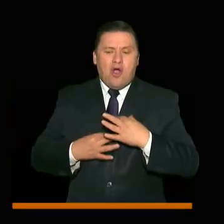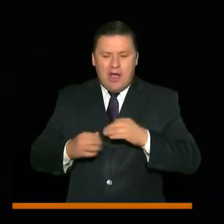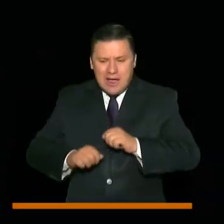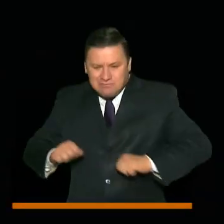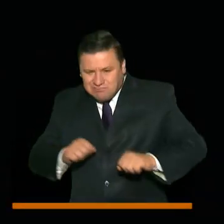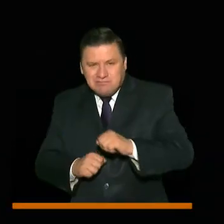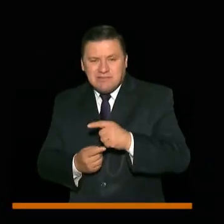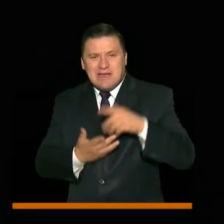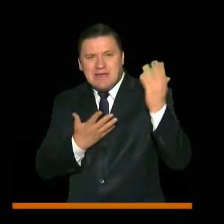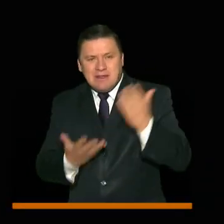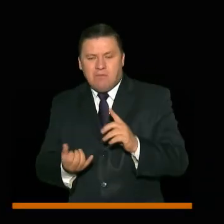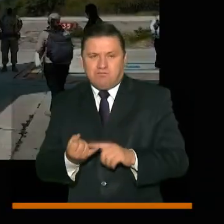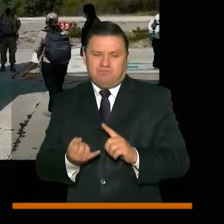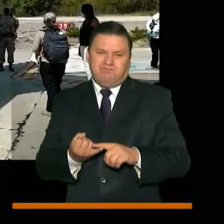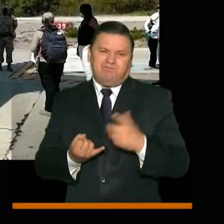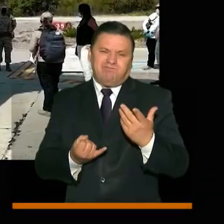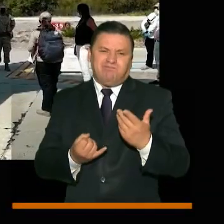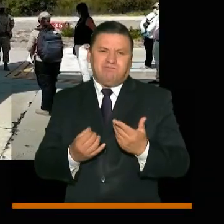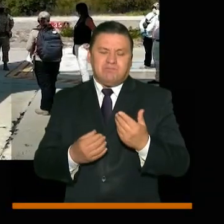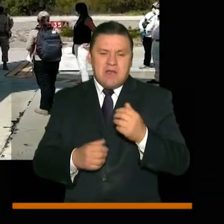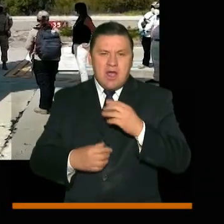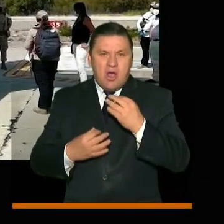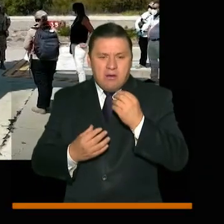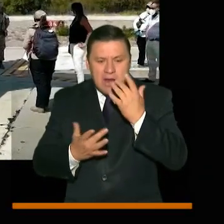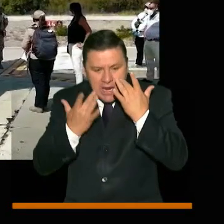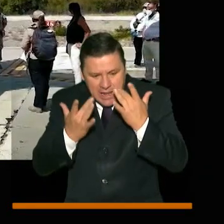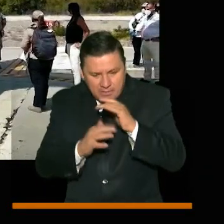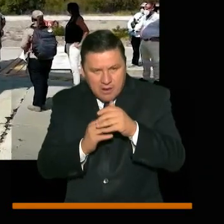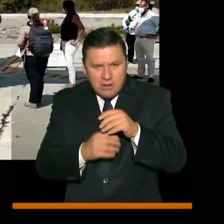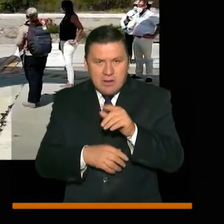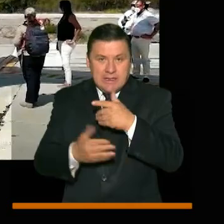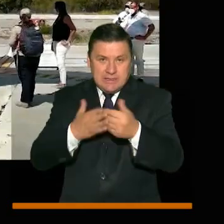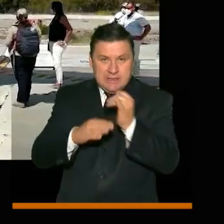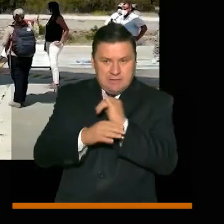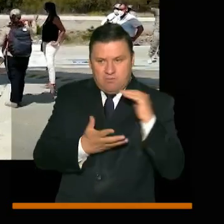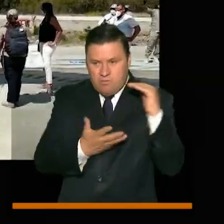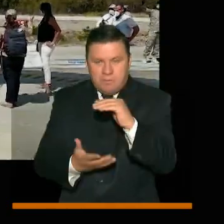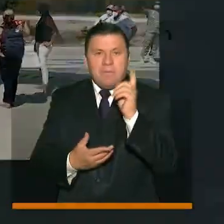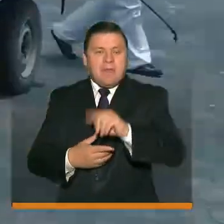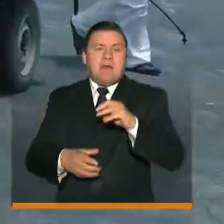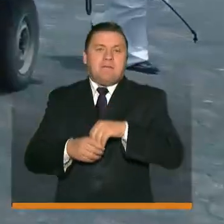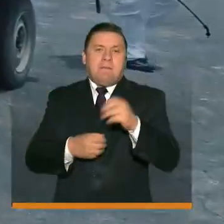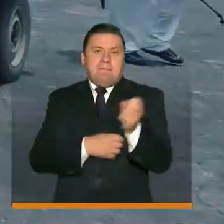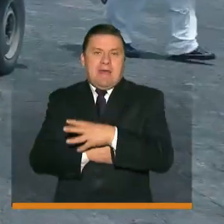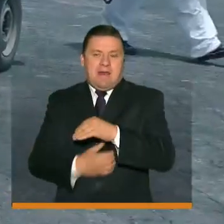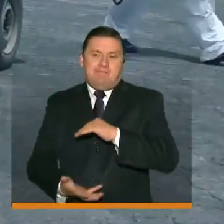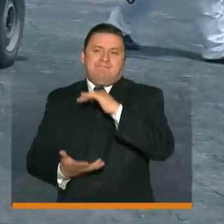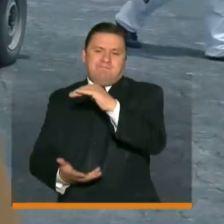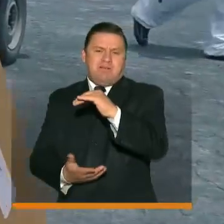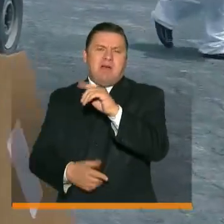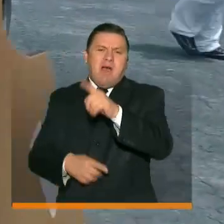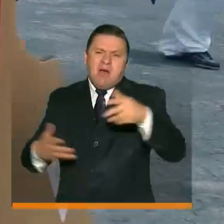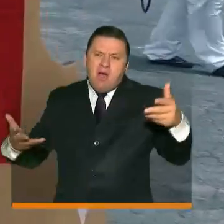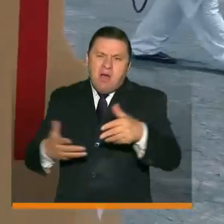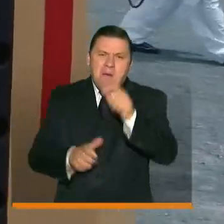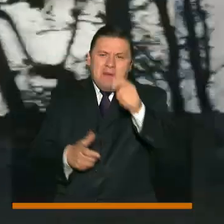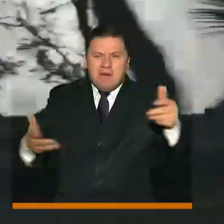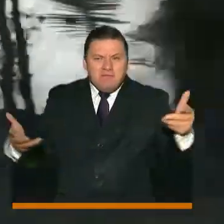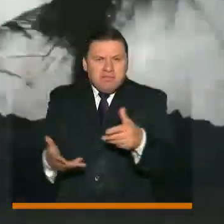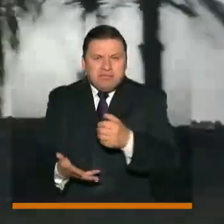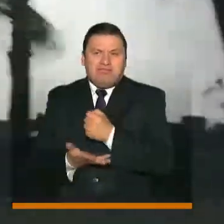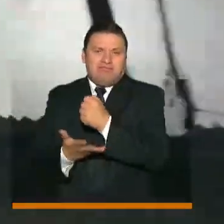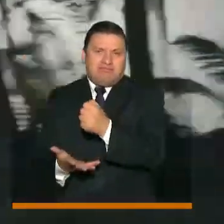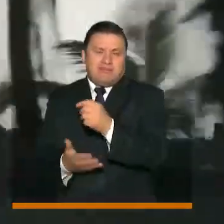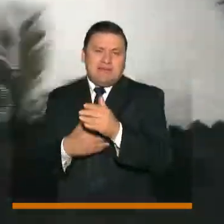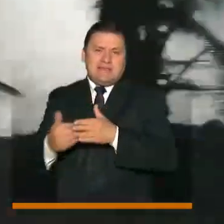aseo, traemos los kits de aseo para Providencia, aparte de los mercados, y varias ayudas humanitarias